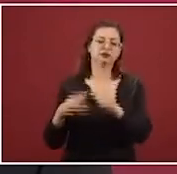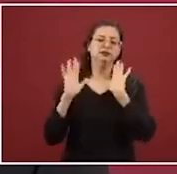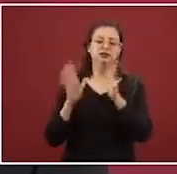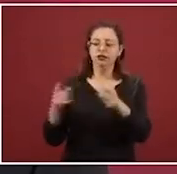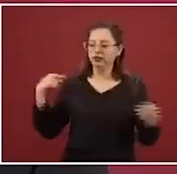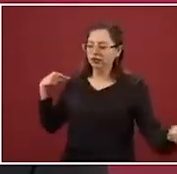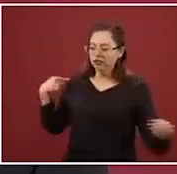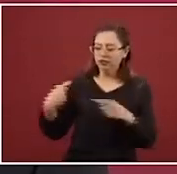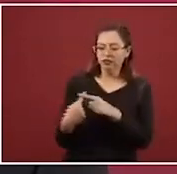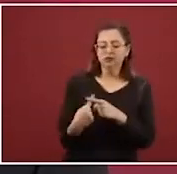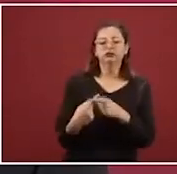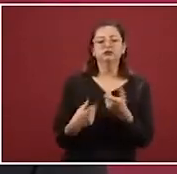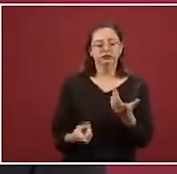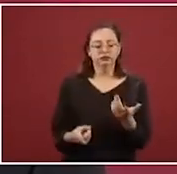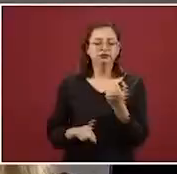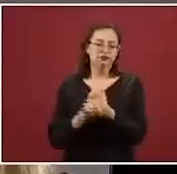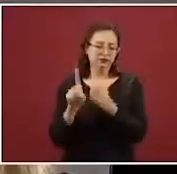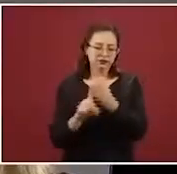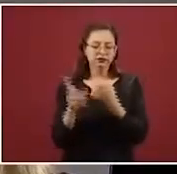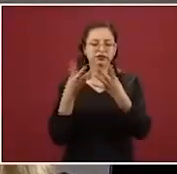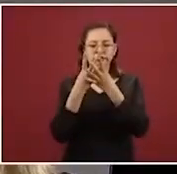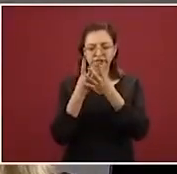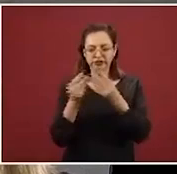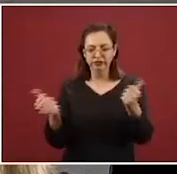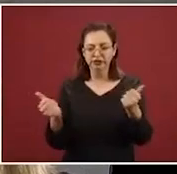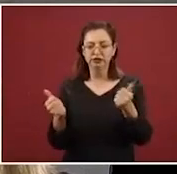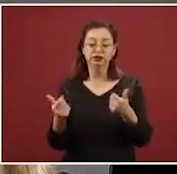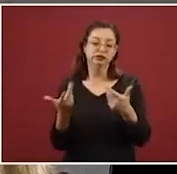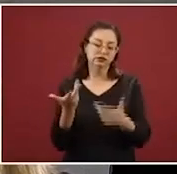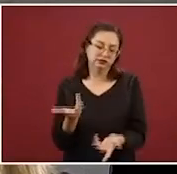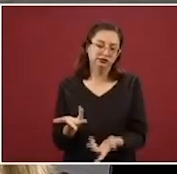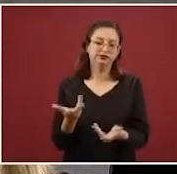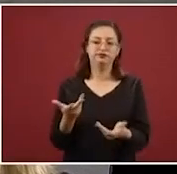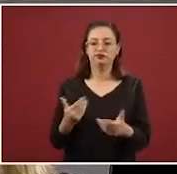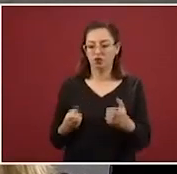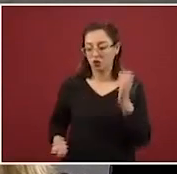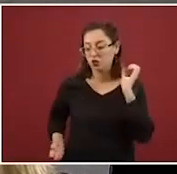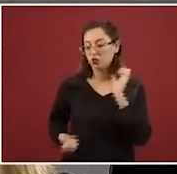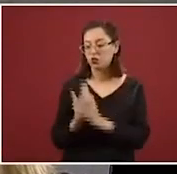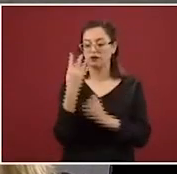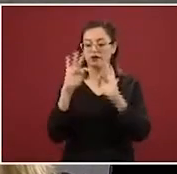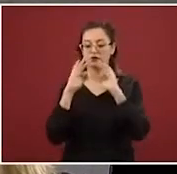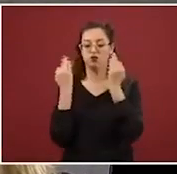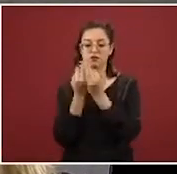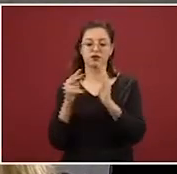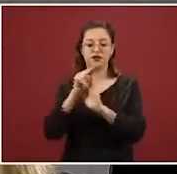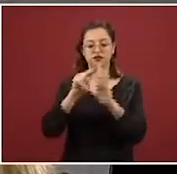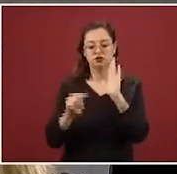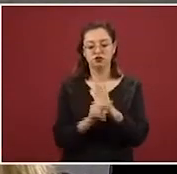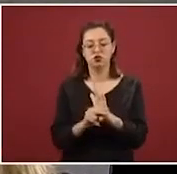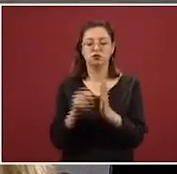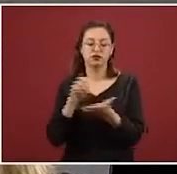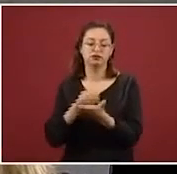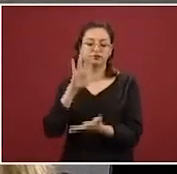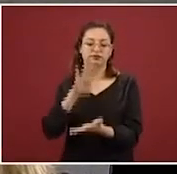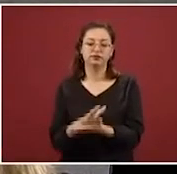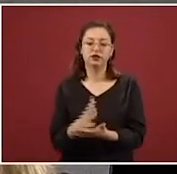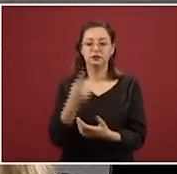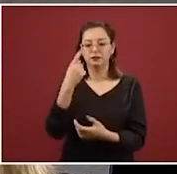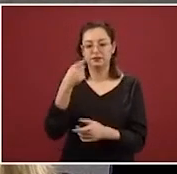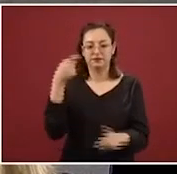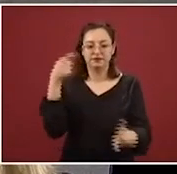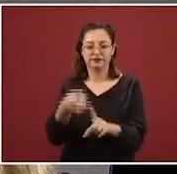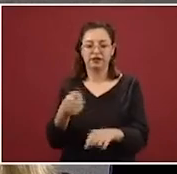meses y que va a resolver de fondo con esta importante actualización el marco normativo para este